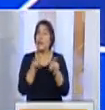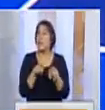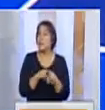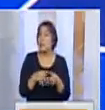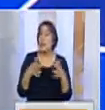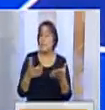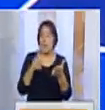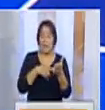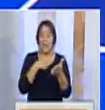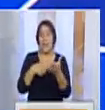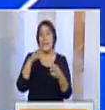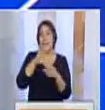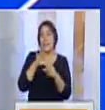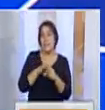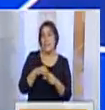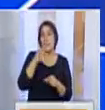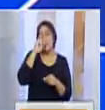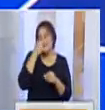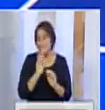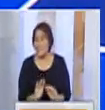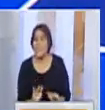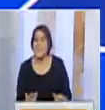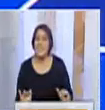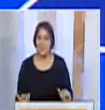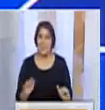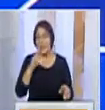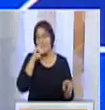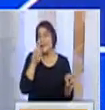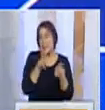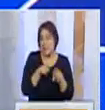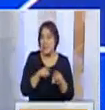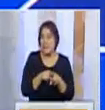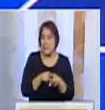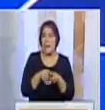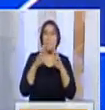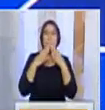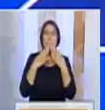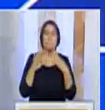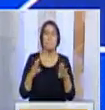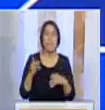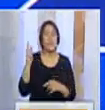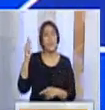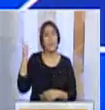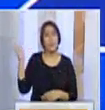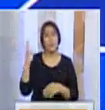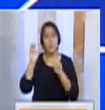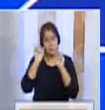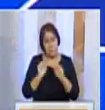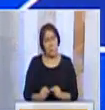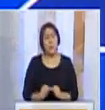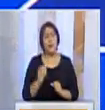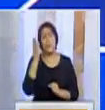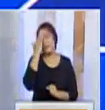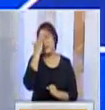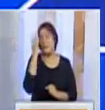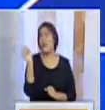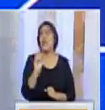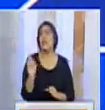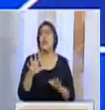infantiles mañana. En la página de eleccionesinfantiles.org ustedes pueden encontrar los centros de